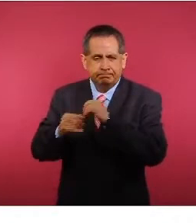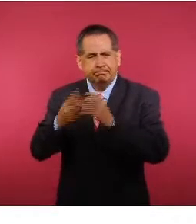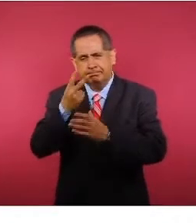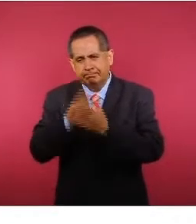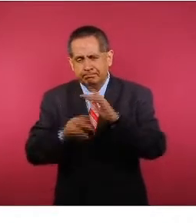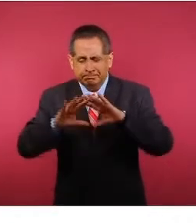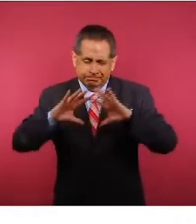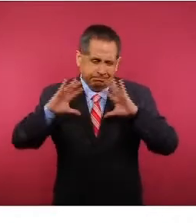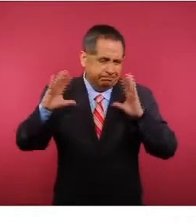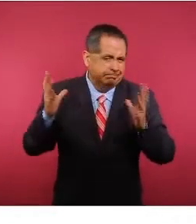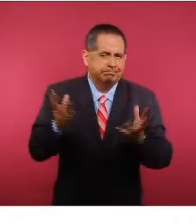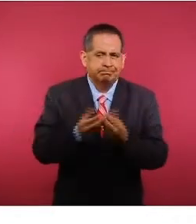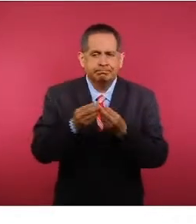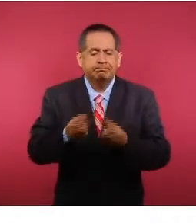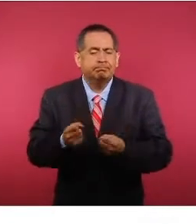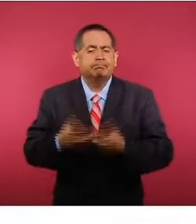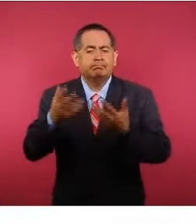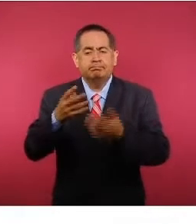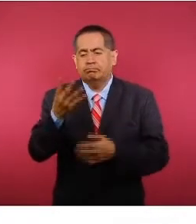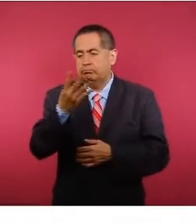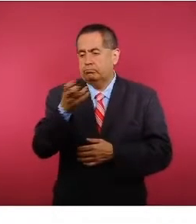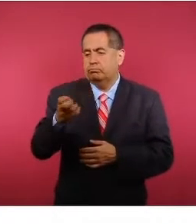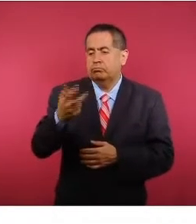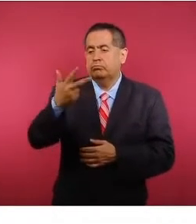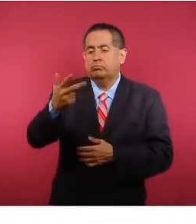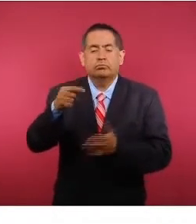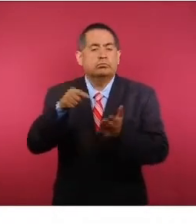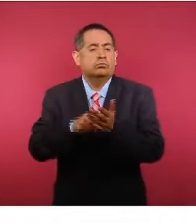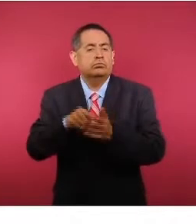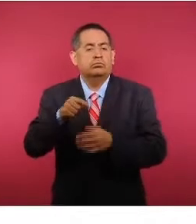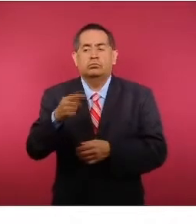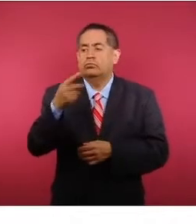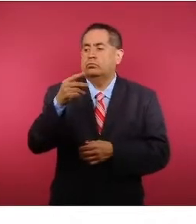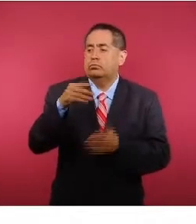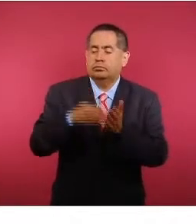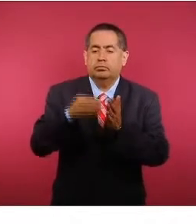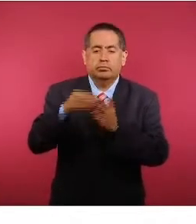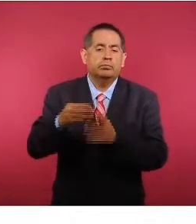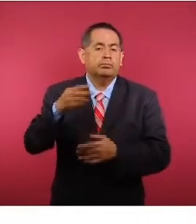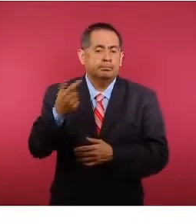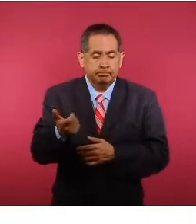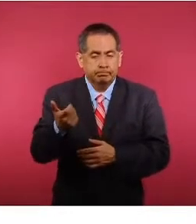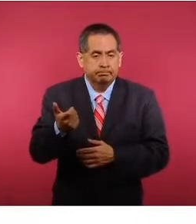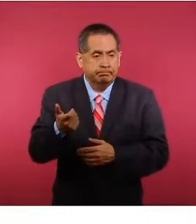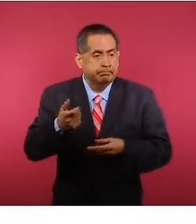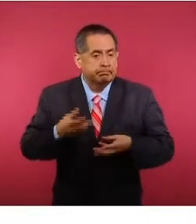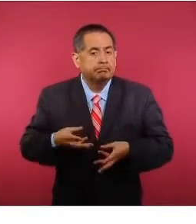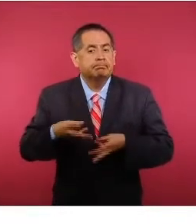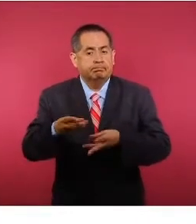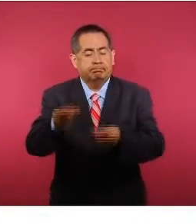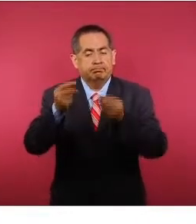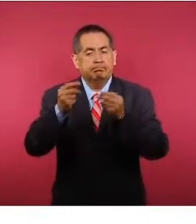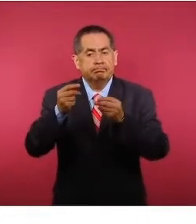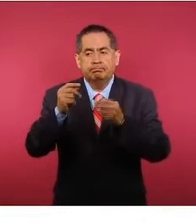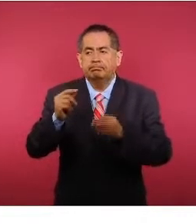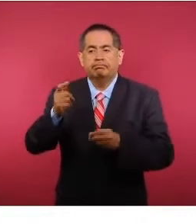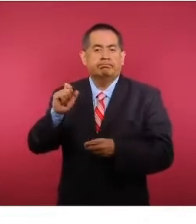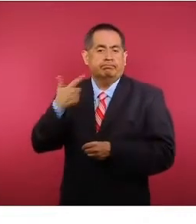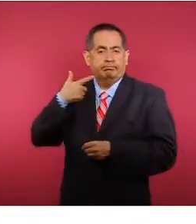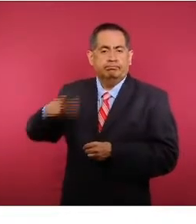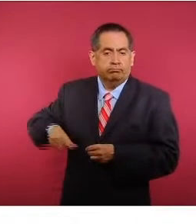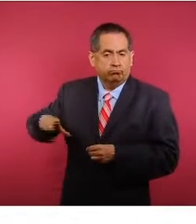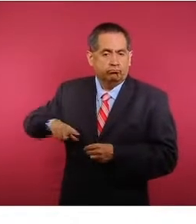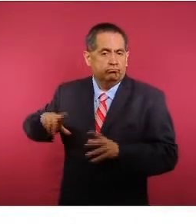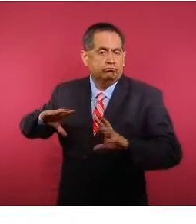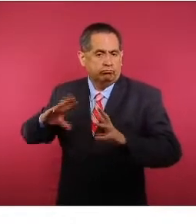haciendo un total general de 408.4 millones de pesos gastados en la administración pasada